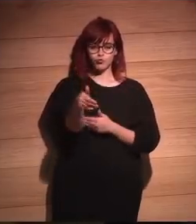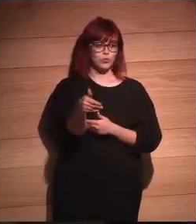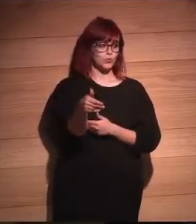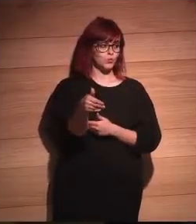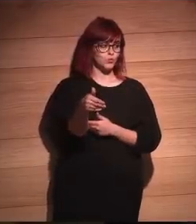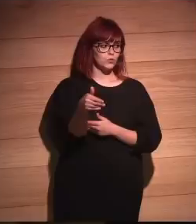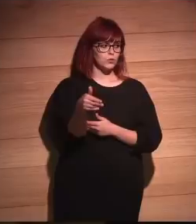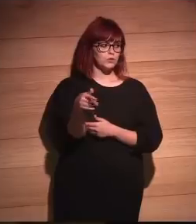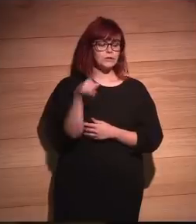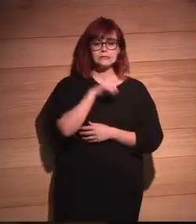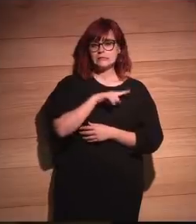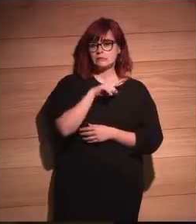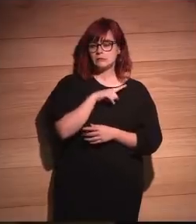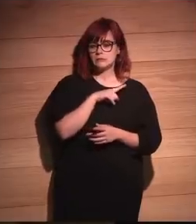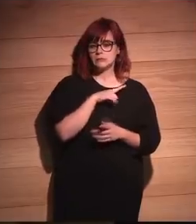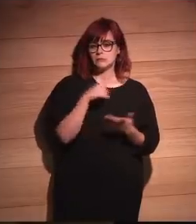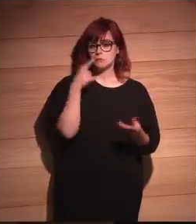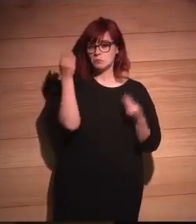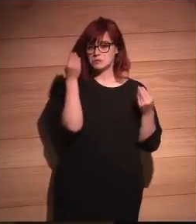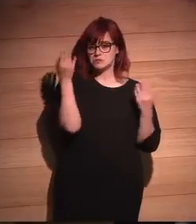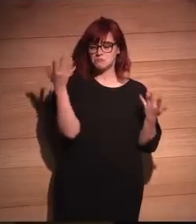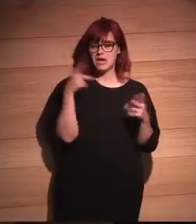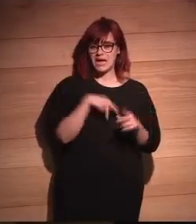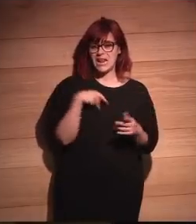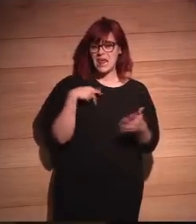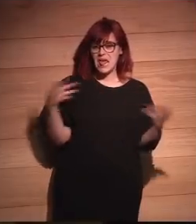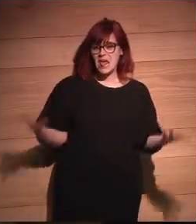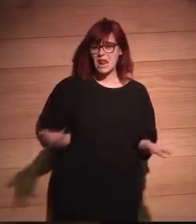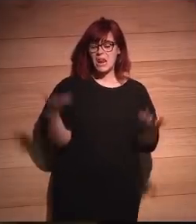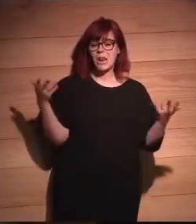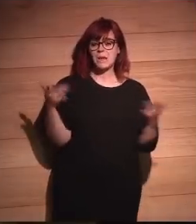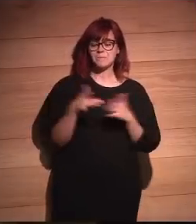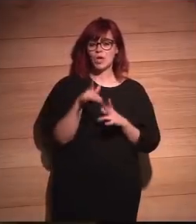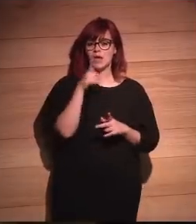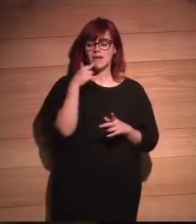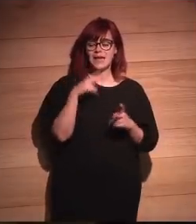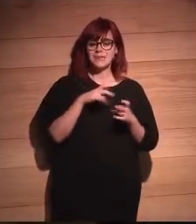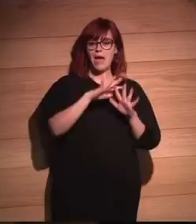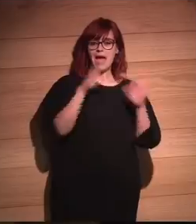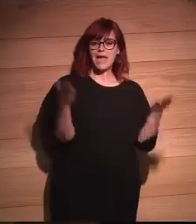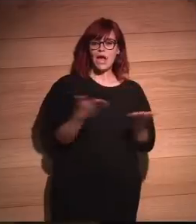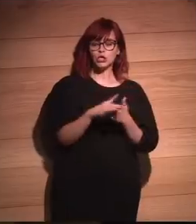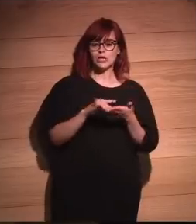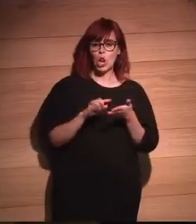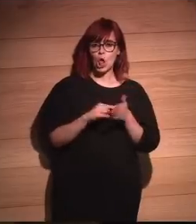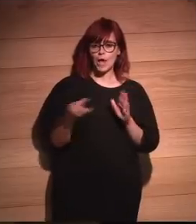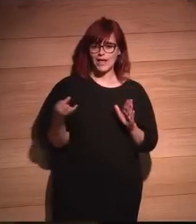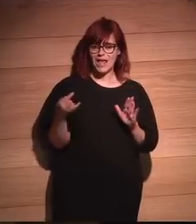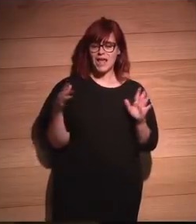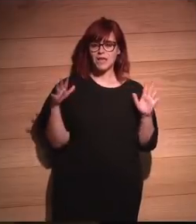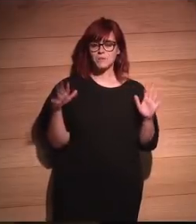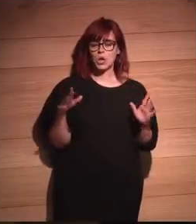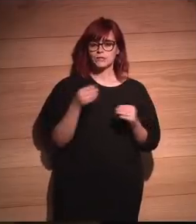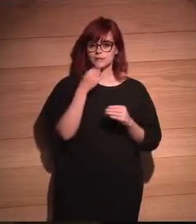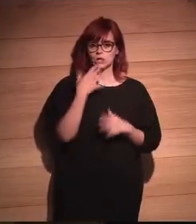de consideraciones en general en el marco de la geotecnología. Ahora, hay